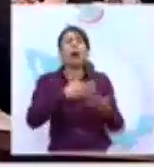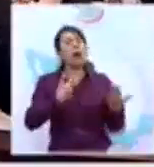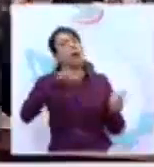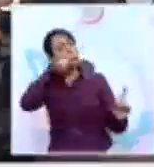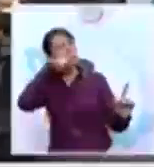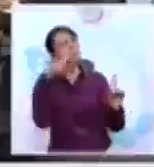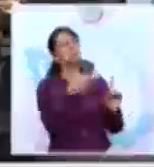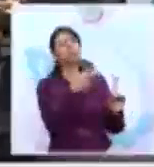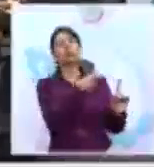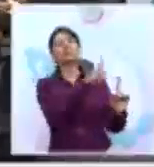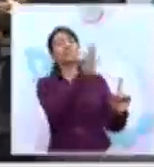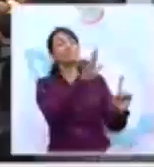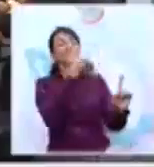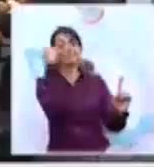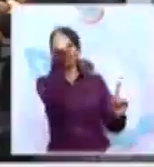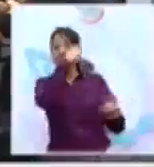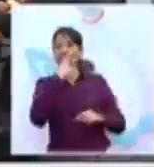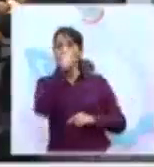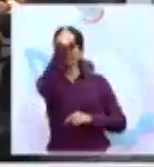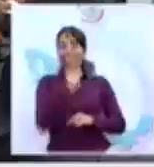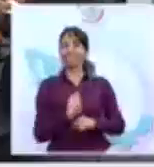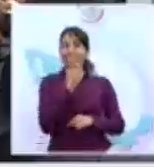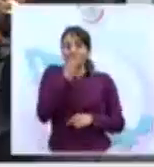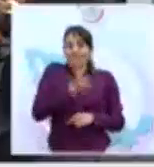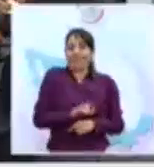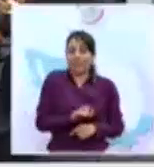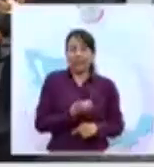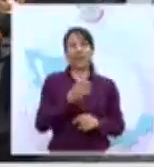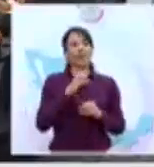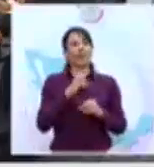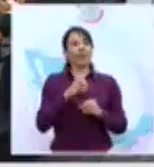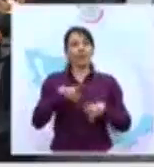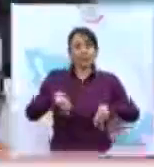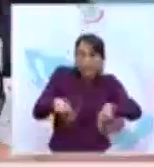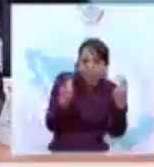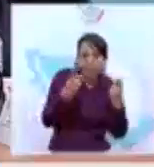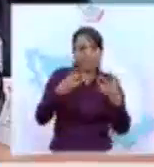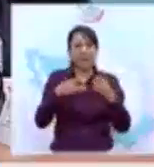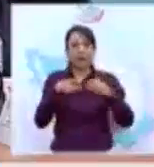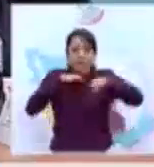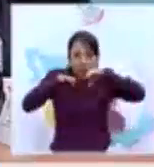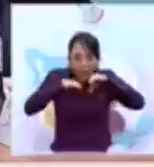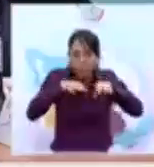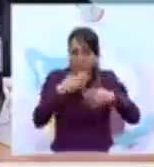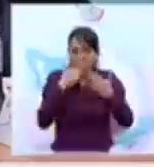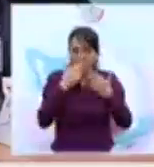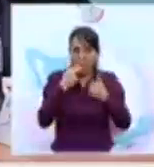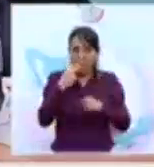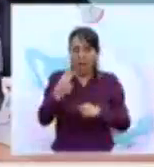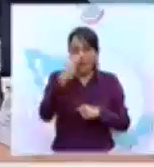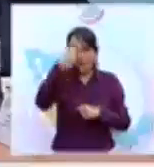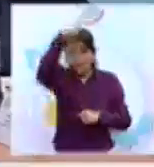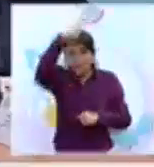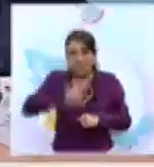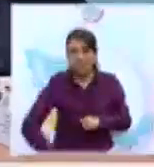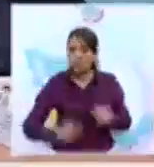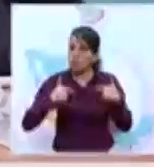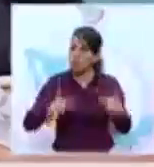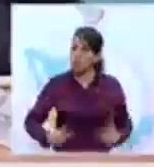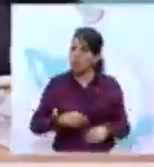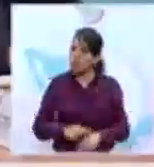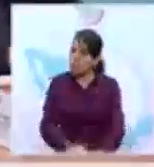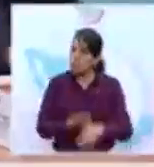esa cualidad humana. Esto me parece que es algo alarmante, que nos ha llevado a tener errores en la política